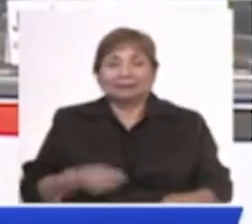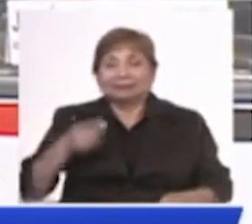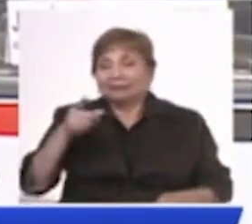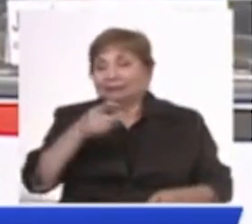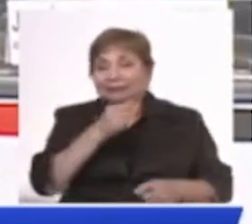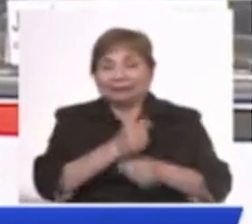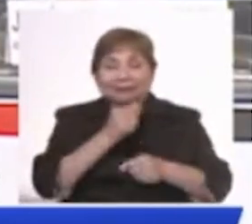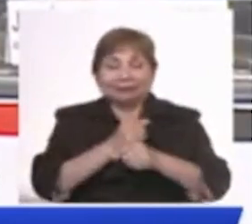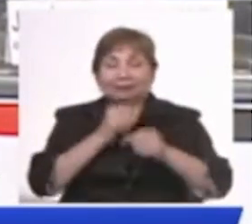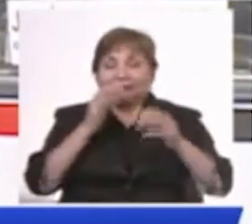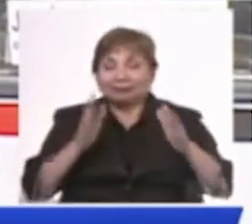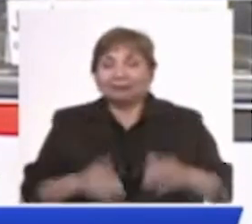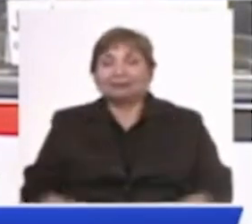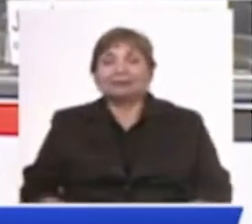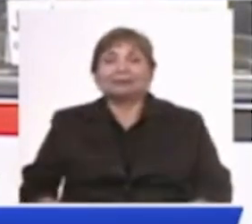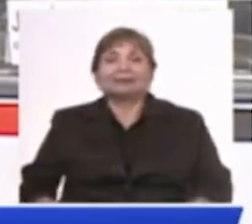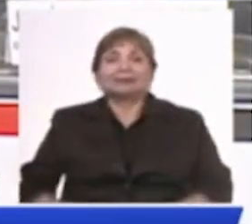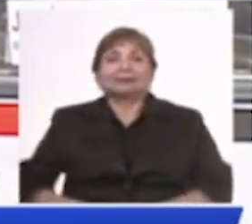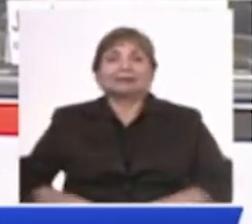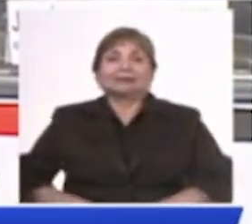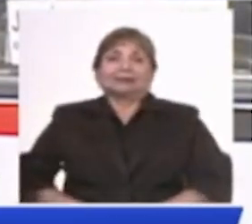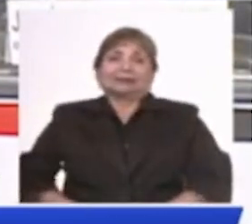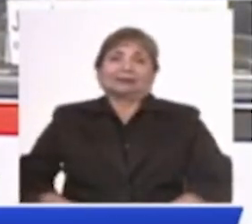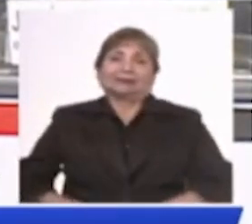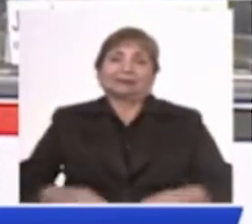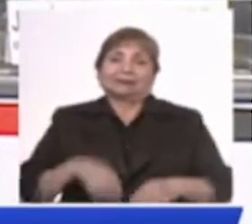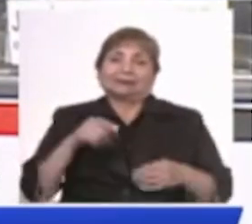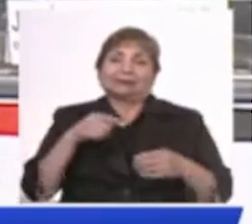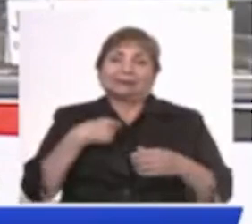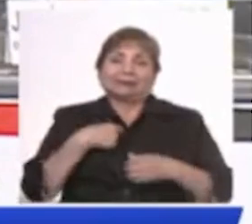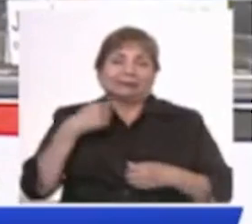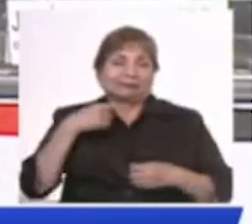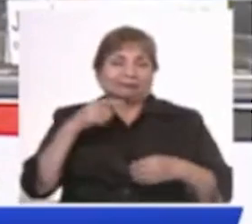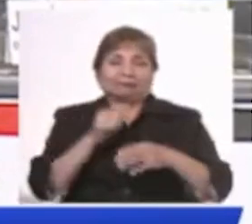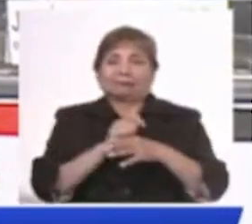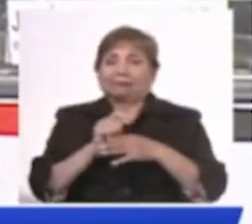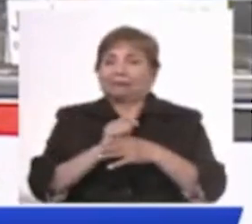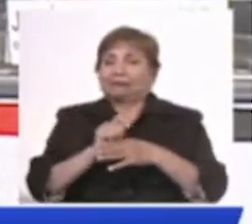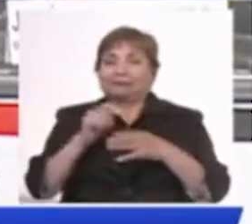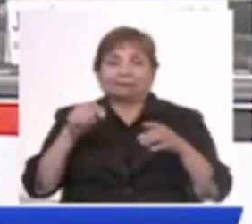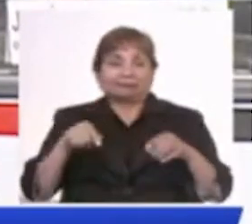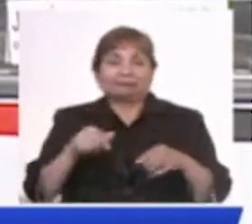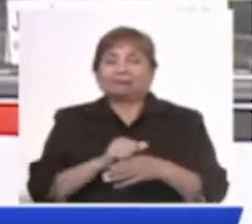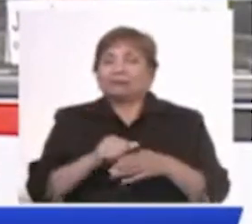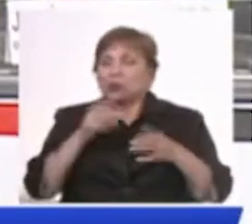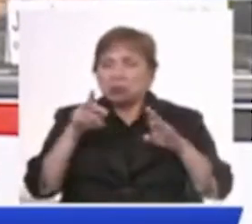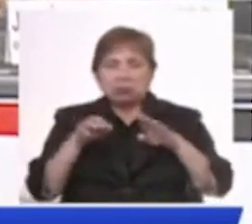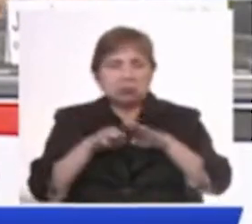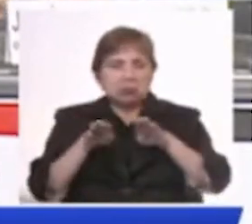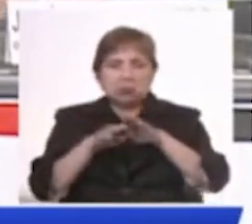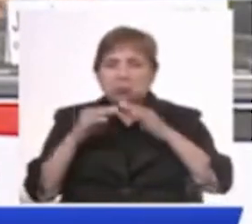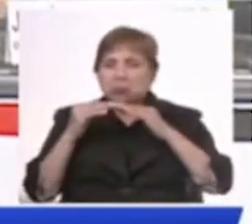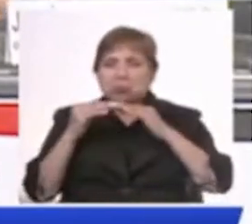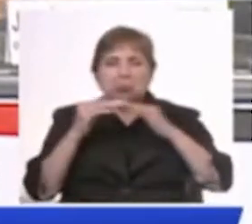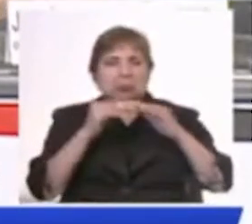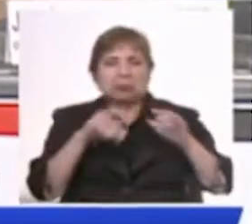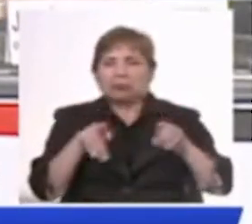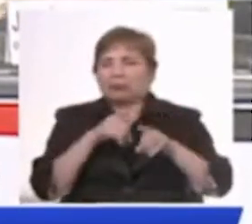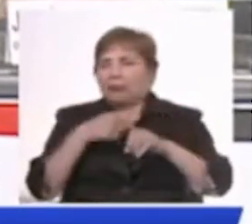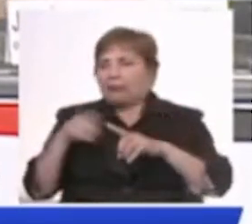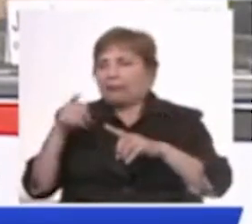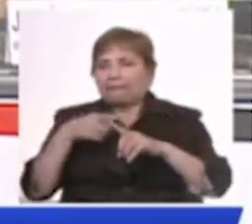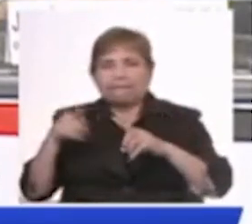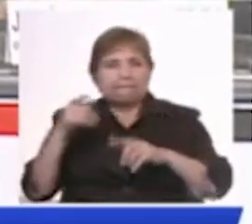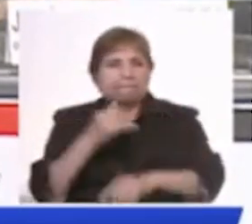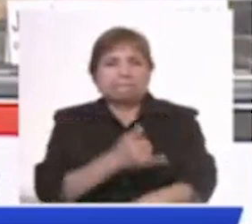personal administrativo? Yo creo que esta es una práctica común que lo realizan las